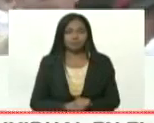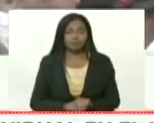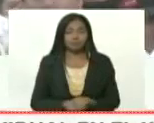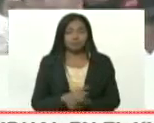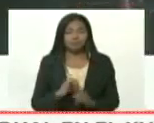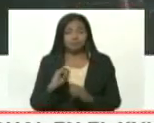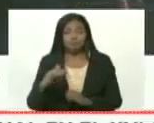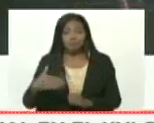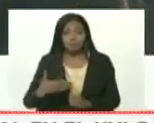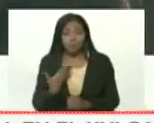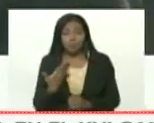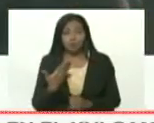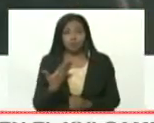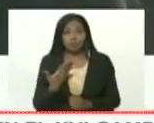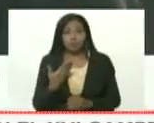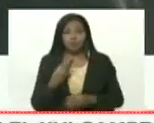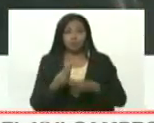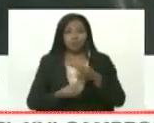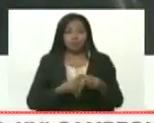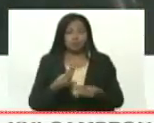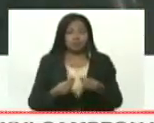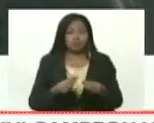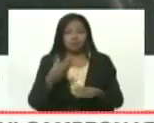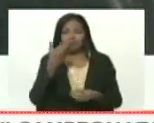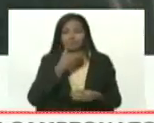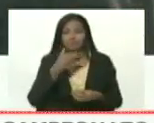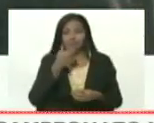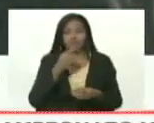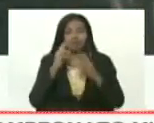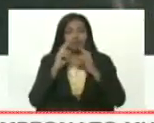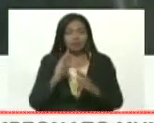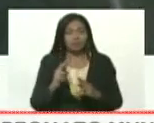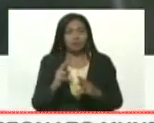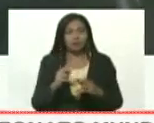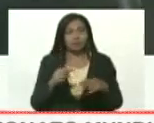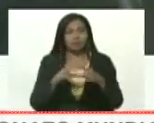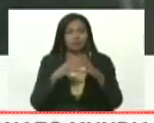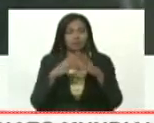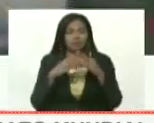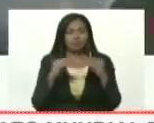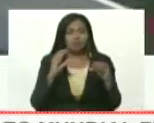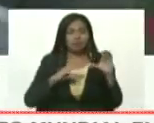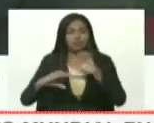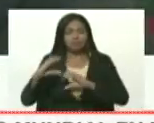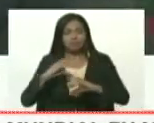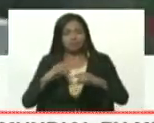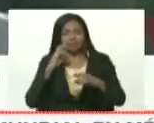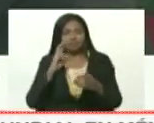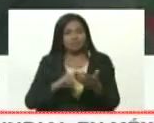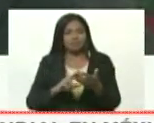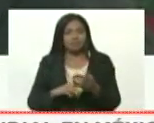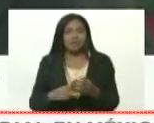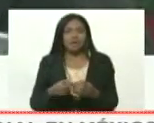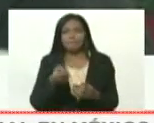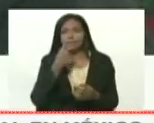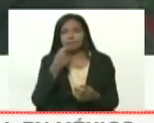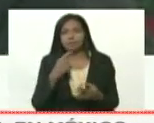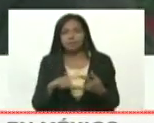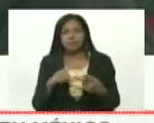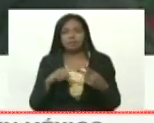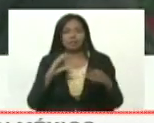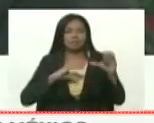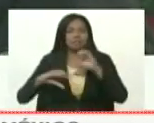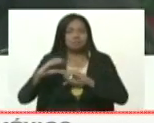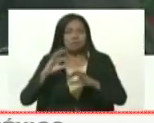se puede generar frutos y resultados en todas las ciencias, sea en medicina, sea en química, sea